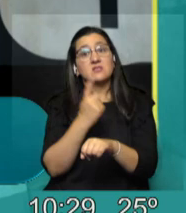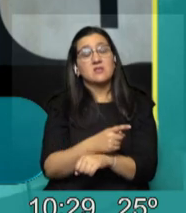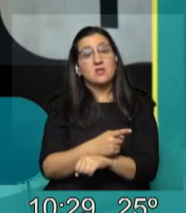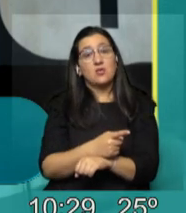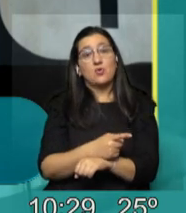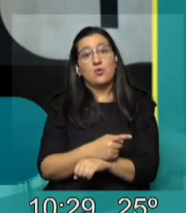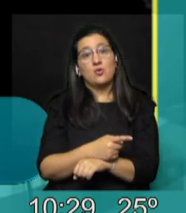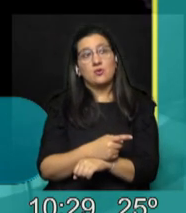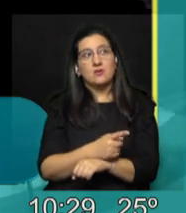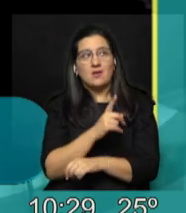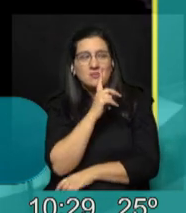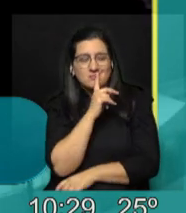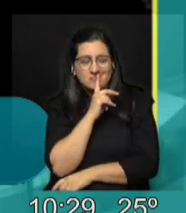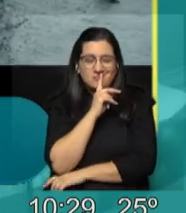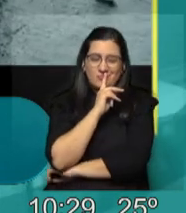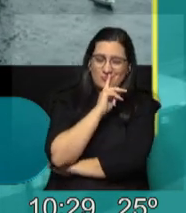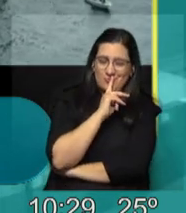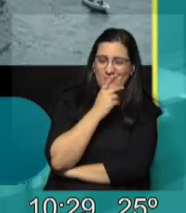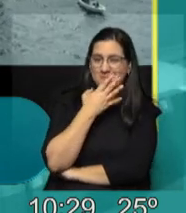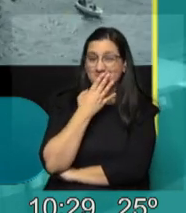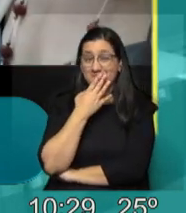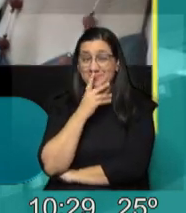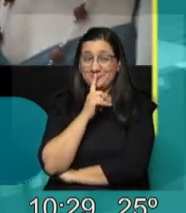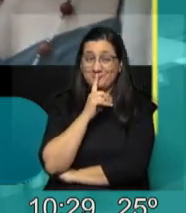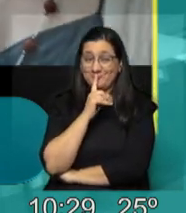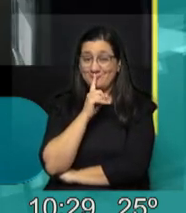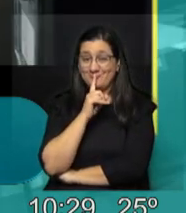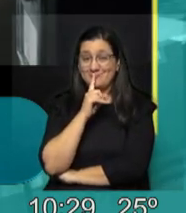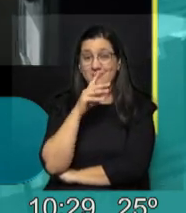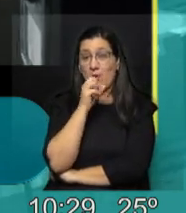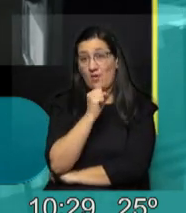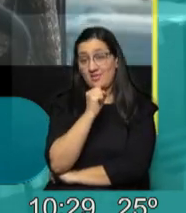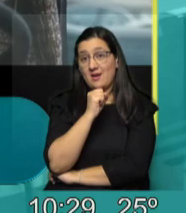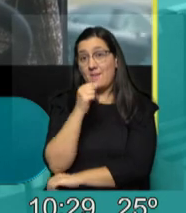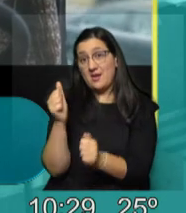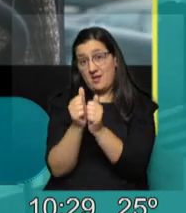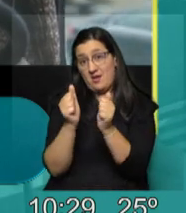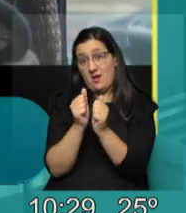mantener abajo de la alfombra para sostener a esa pareja.